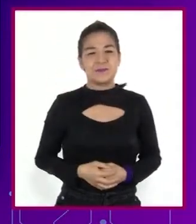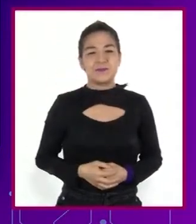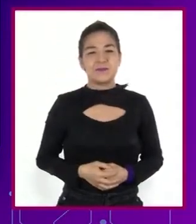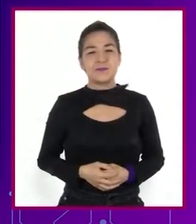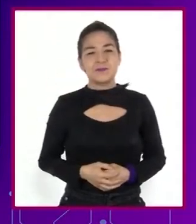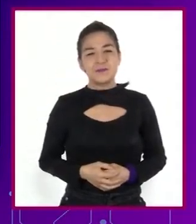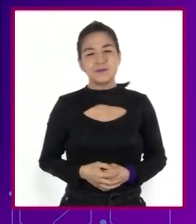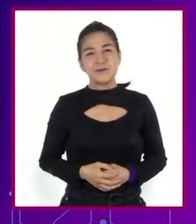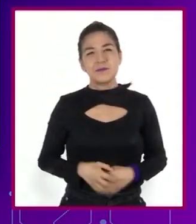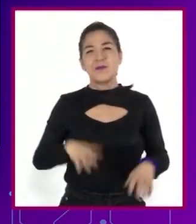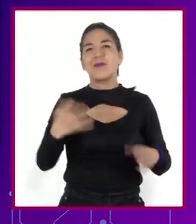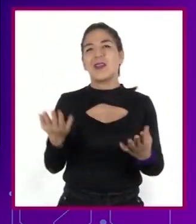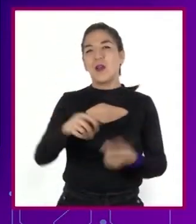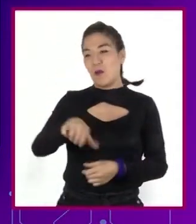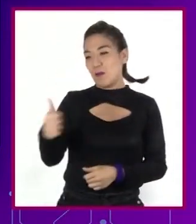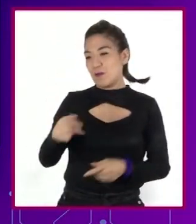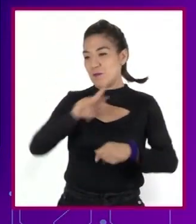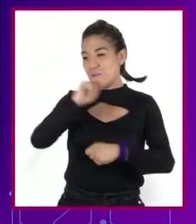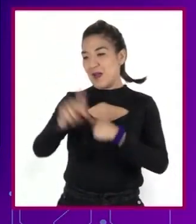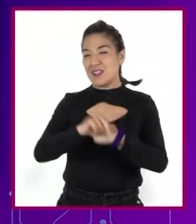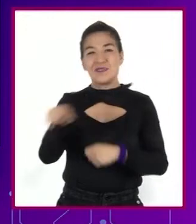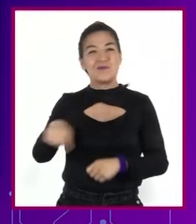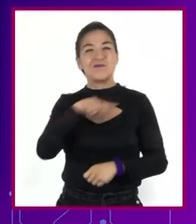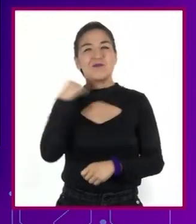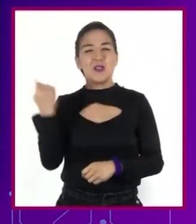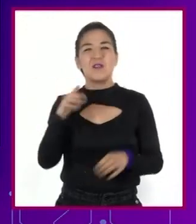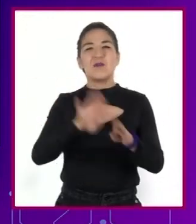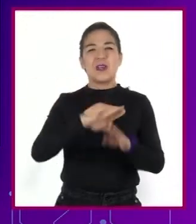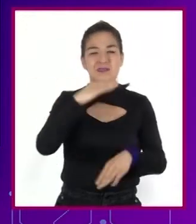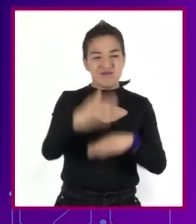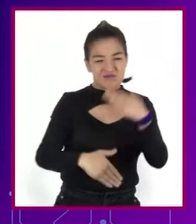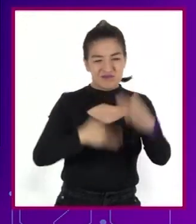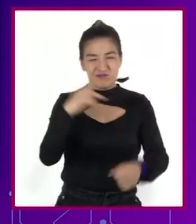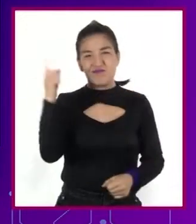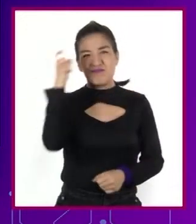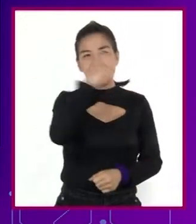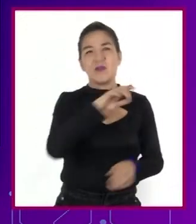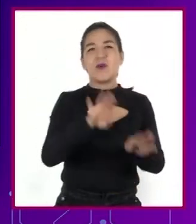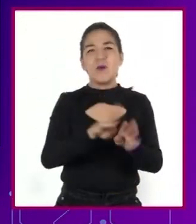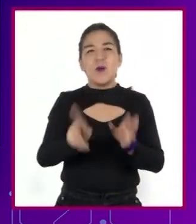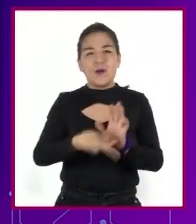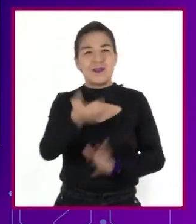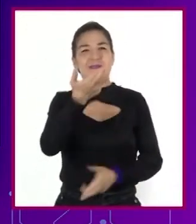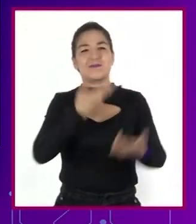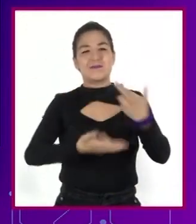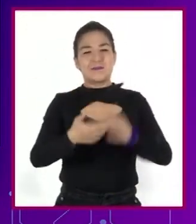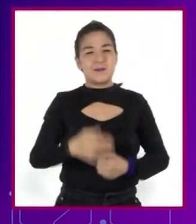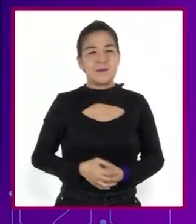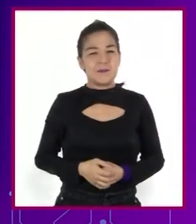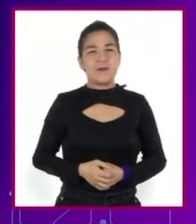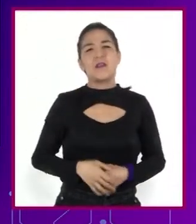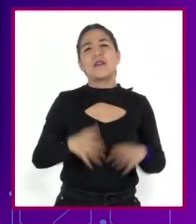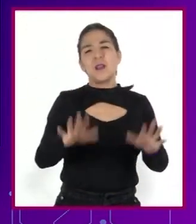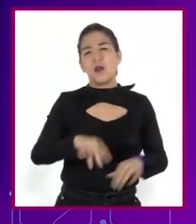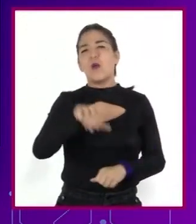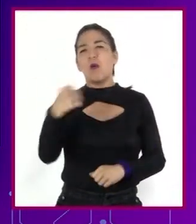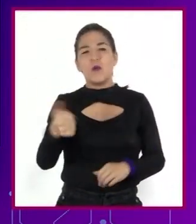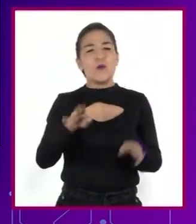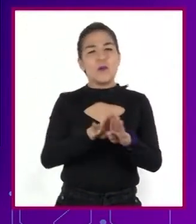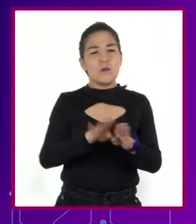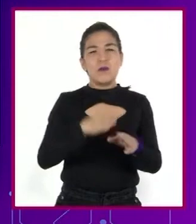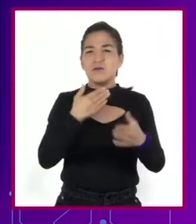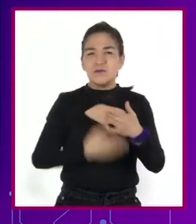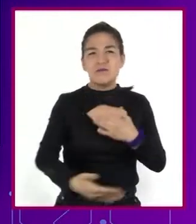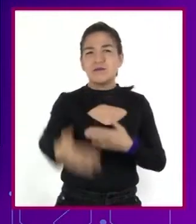en cuanto que los países vencidos transitaron por un largo y difícil proceso de reconstrucción. Otros, en cambio, iniciaron su